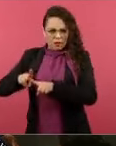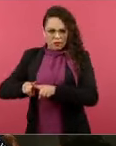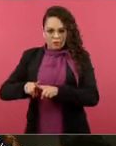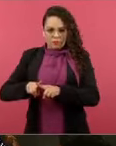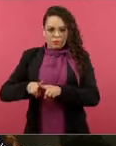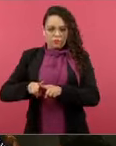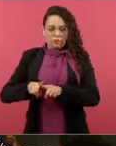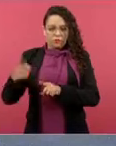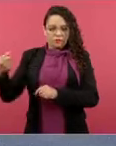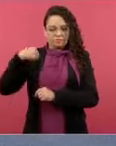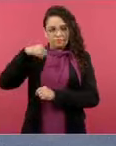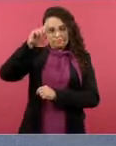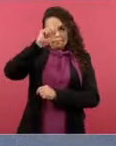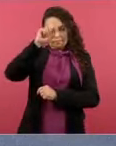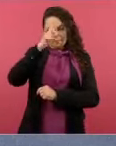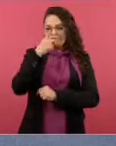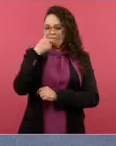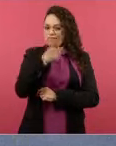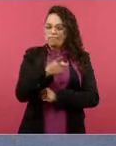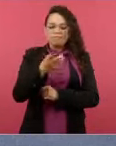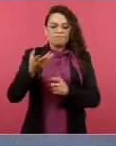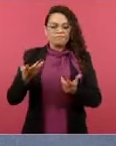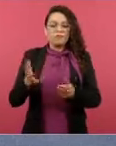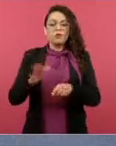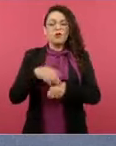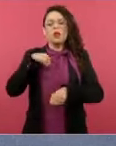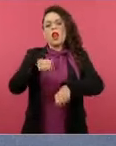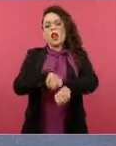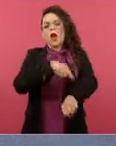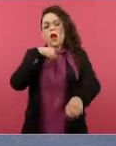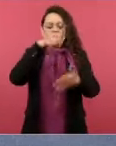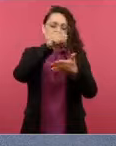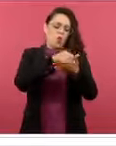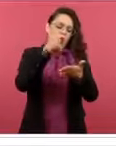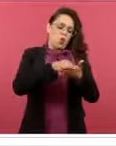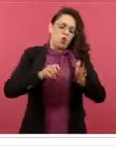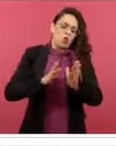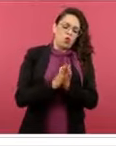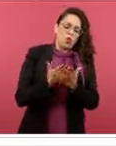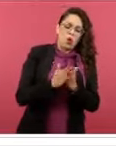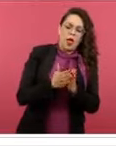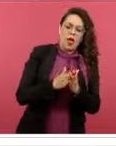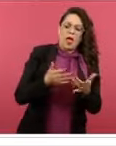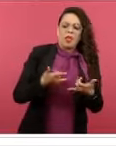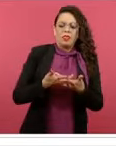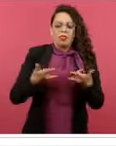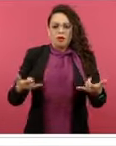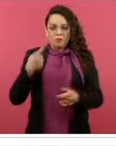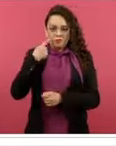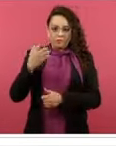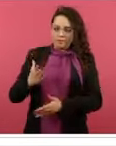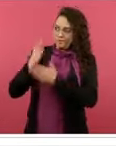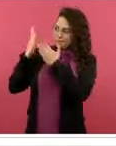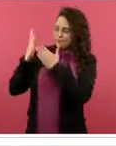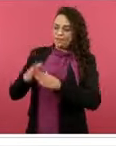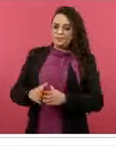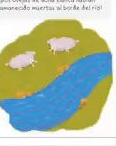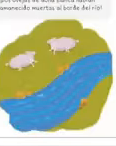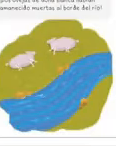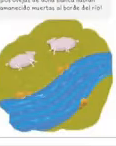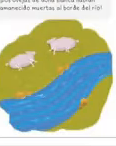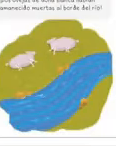sugirieron que en lugar de un cuento, porque había escrito un cuento muy largo, muy inspirada la maestra, pero para las niñas y los